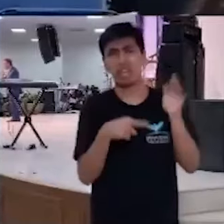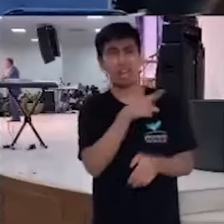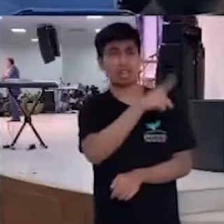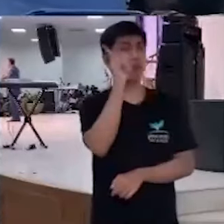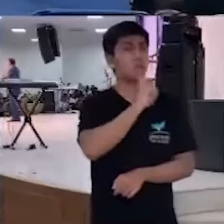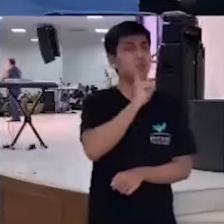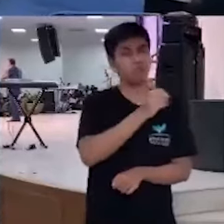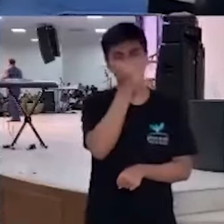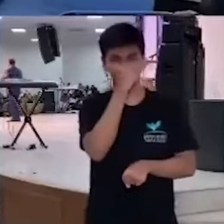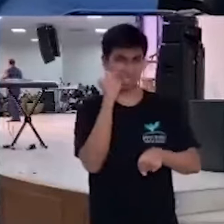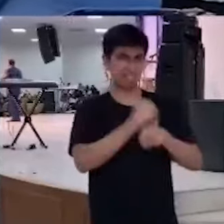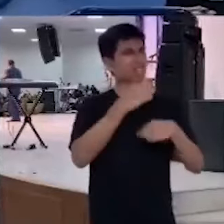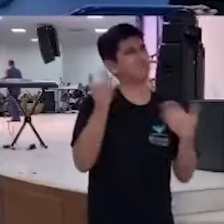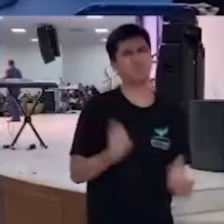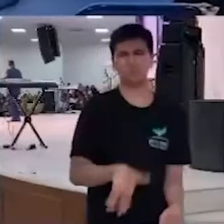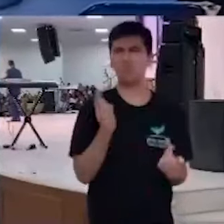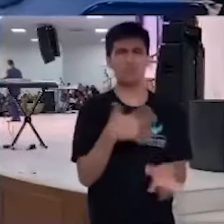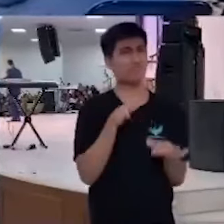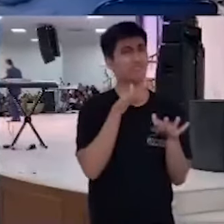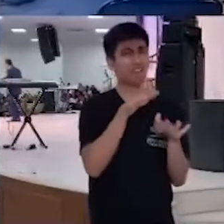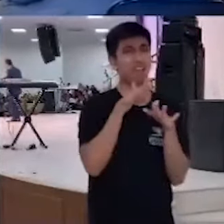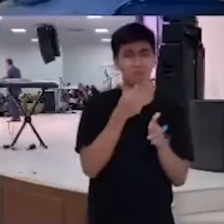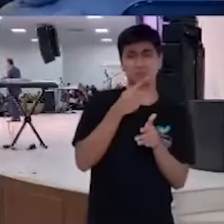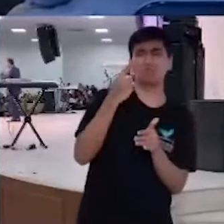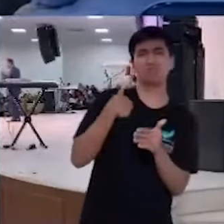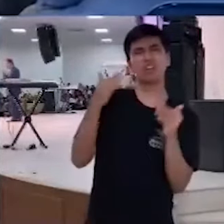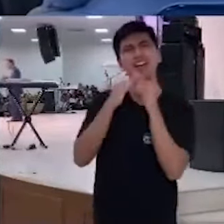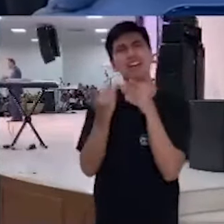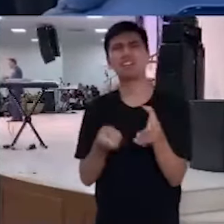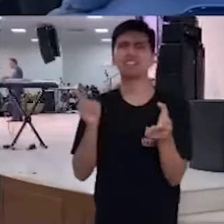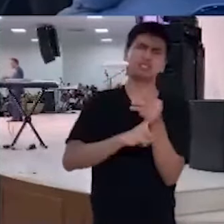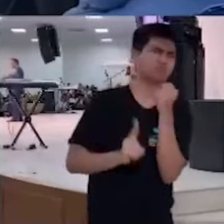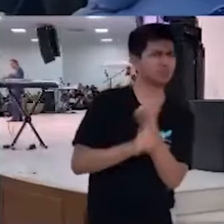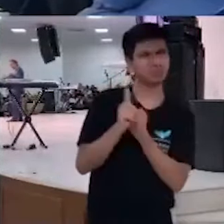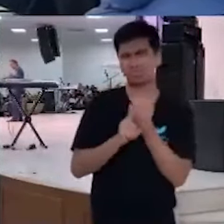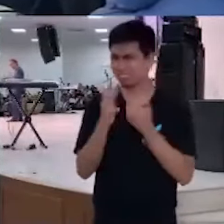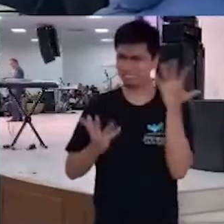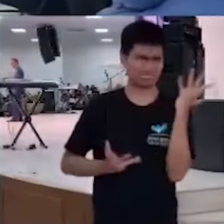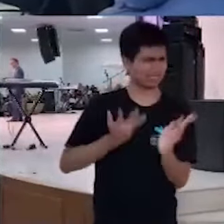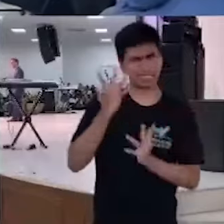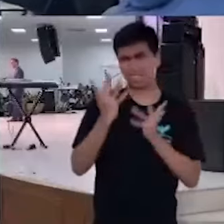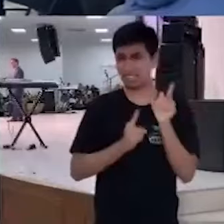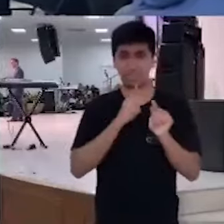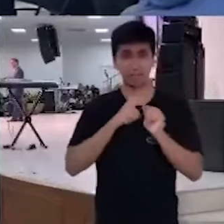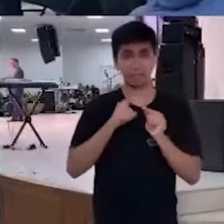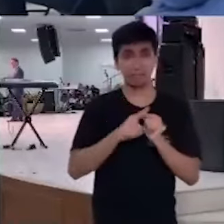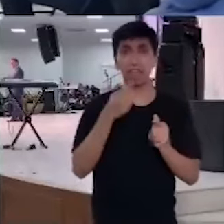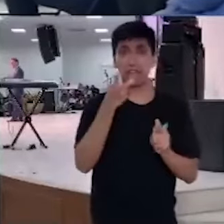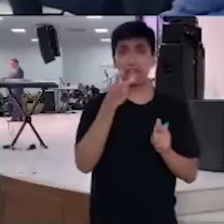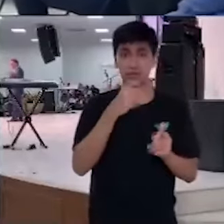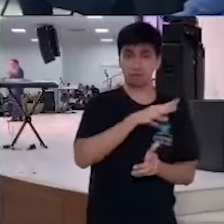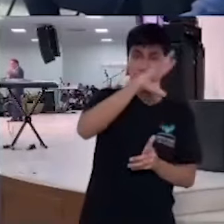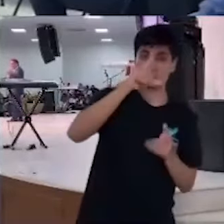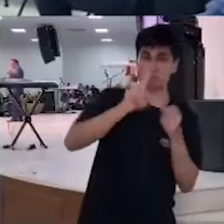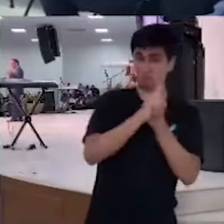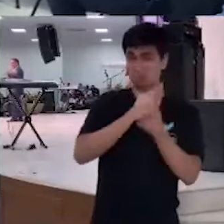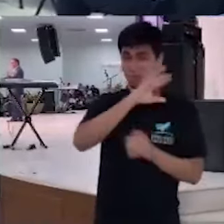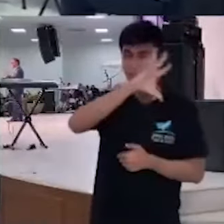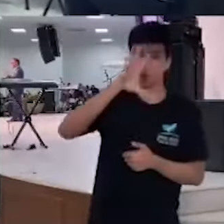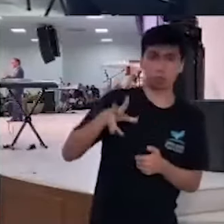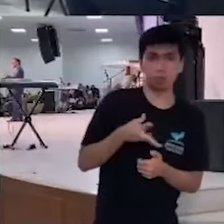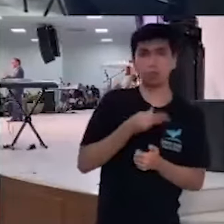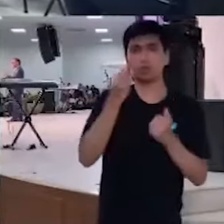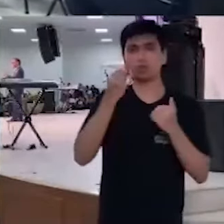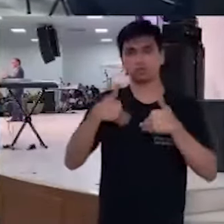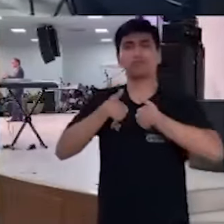bien bonita y yo tengo problemas en mi casa con mi esposa. Eso sería lo mejor, que antes de caer podamos ir a nuestra